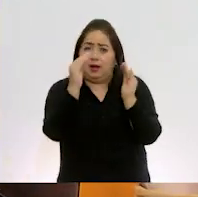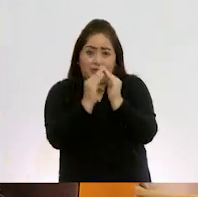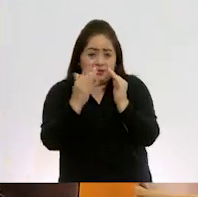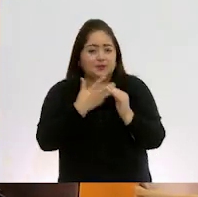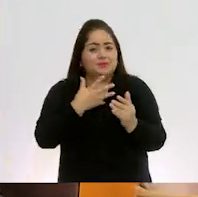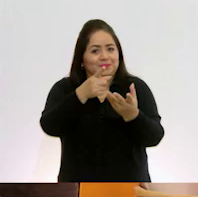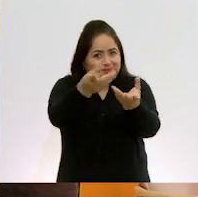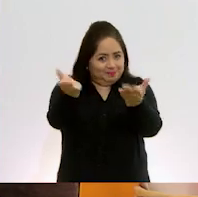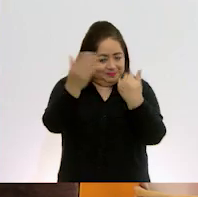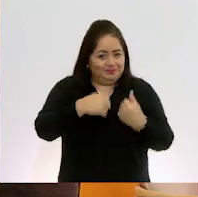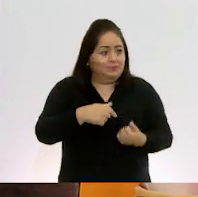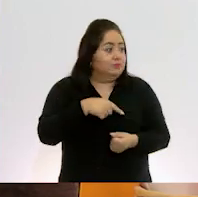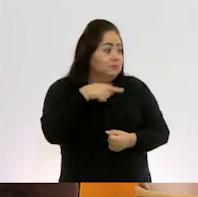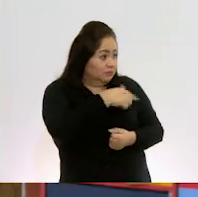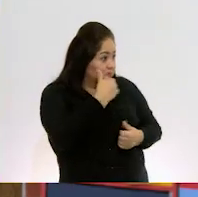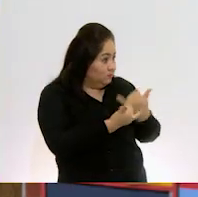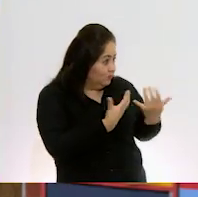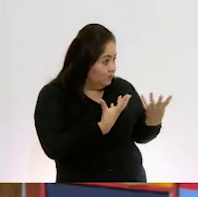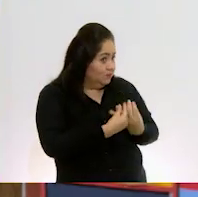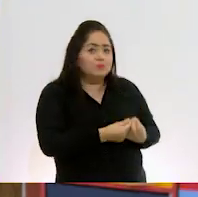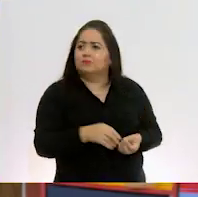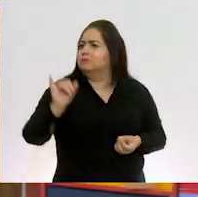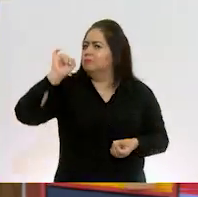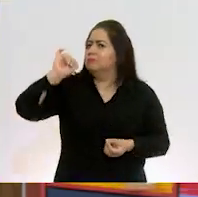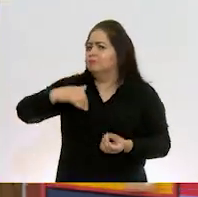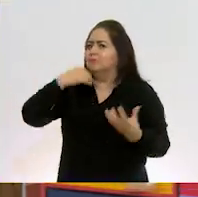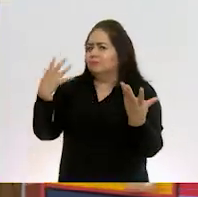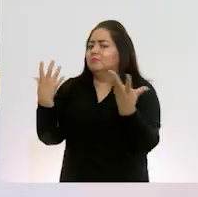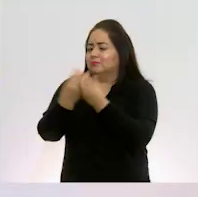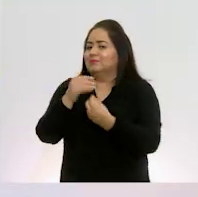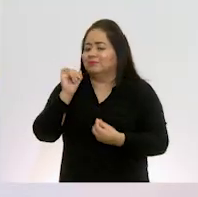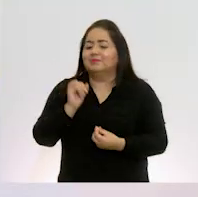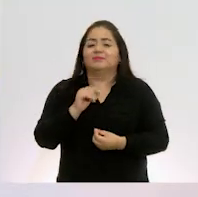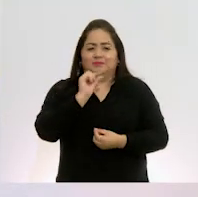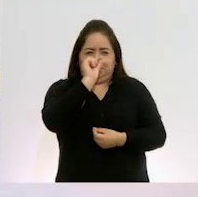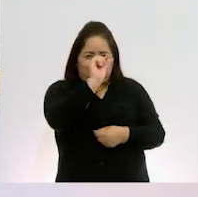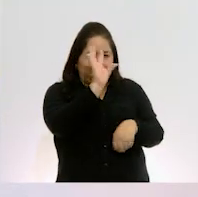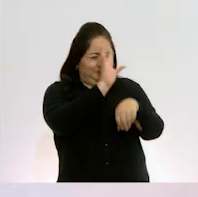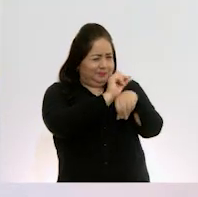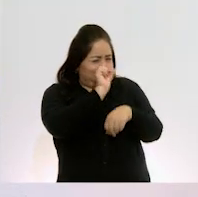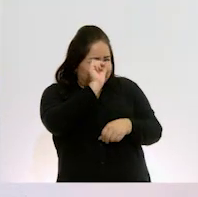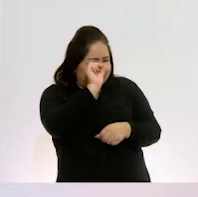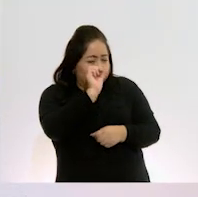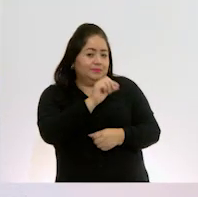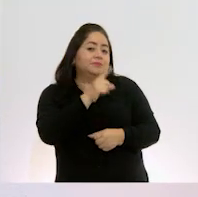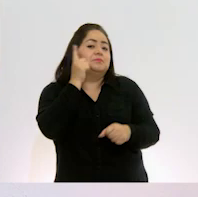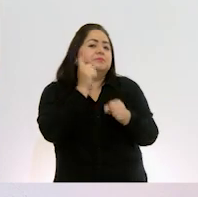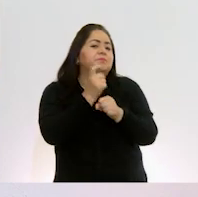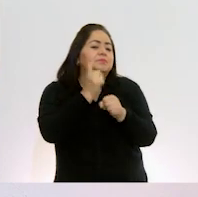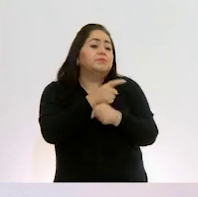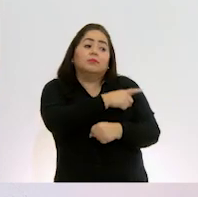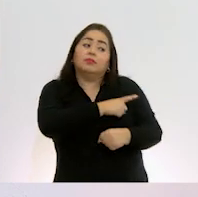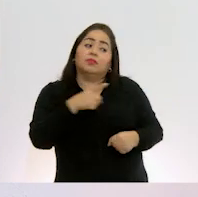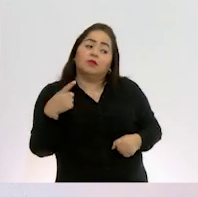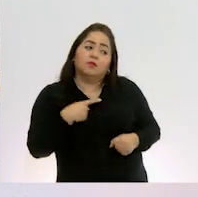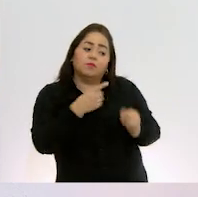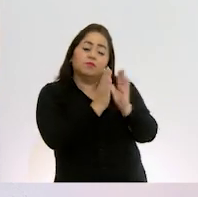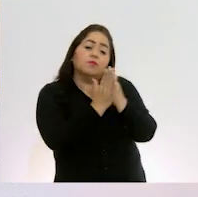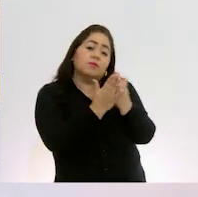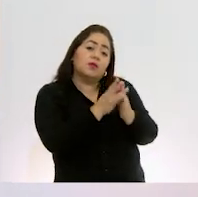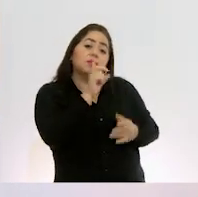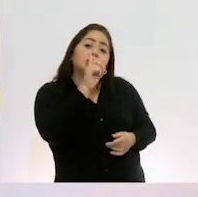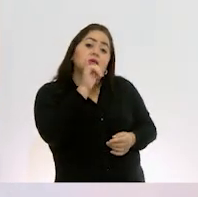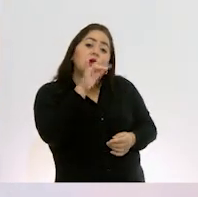casa. ¿Quieres jugar con nosotros? Claro, claro, quiero. Bueno, permíteme un momento. Creo que lo primero que tienes que hacer es tener un diario.